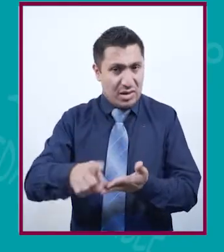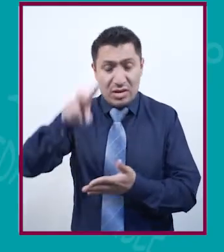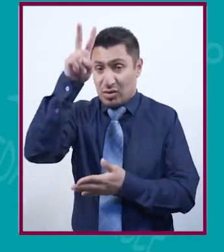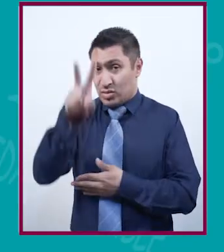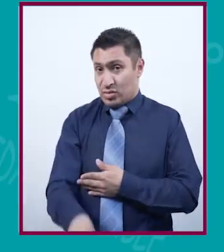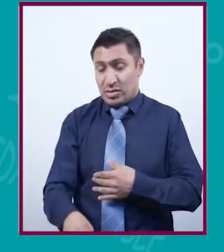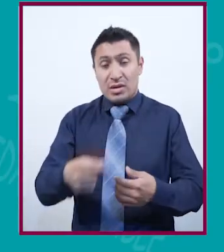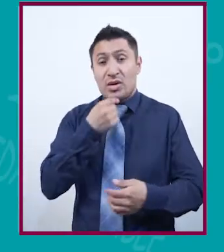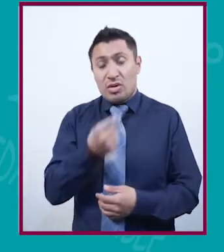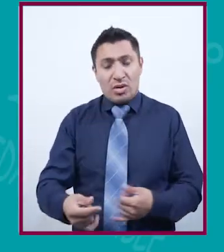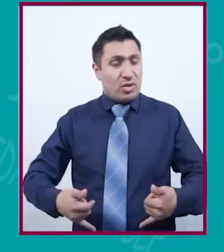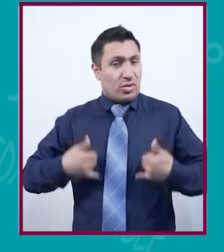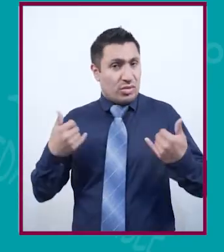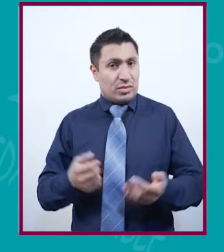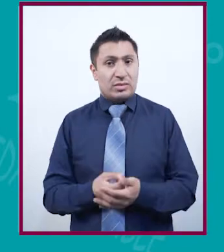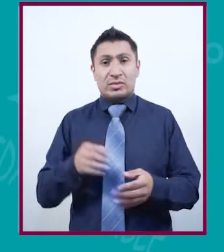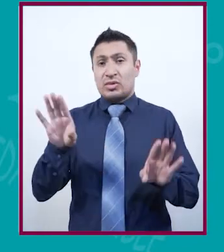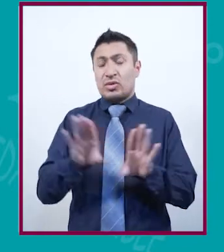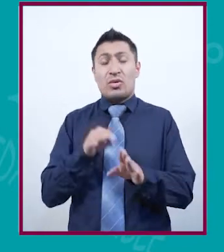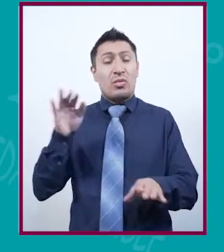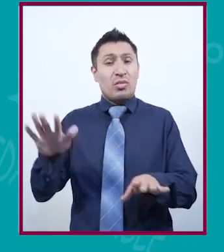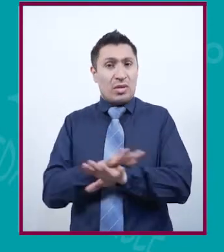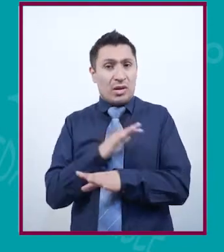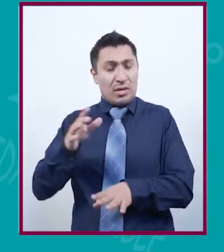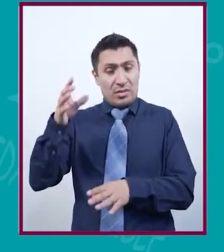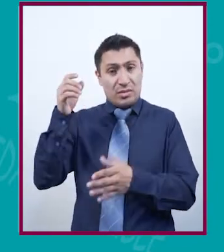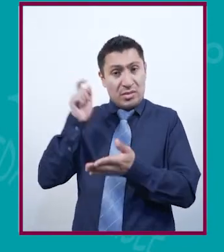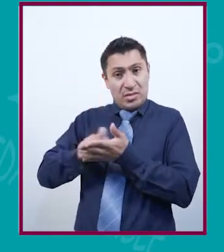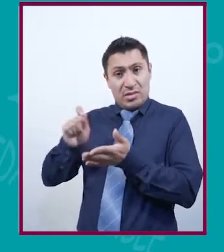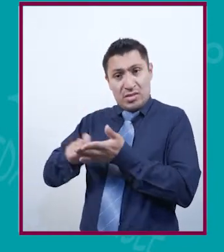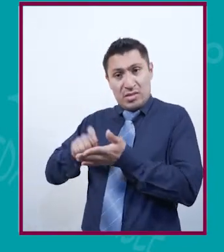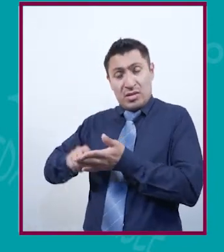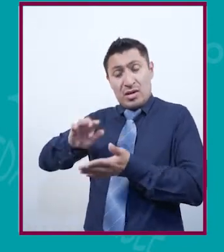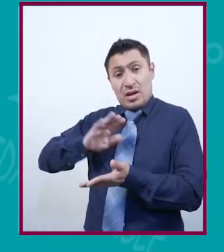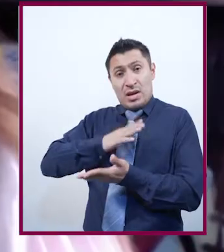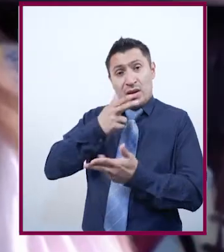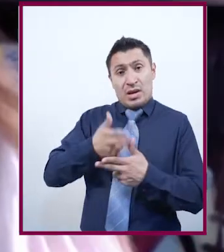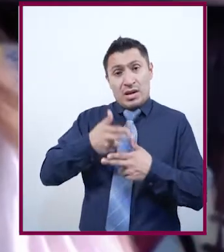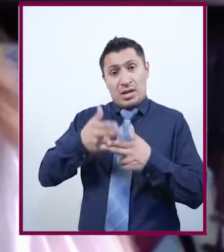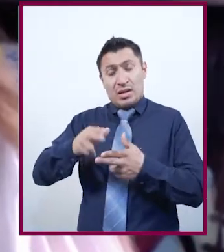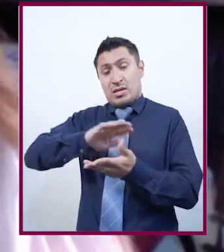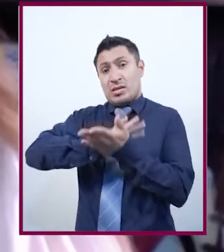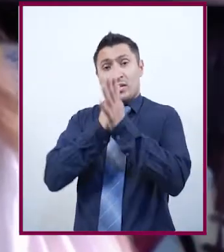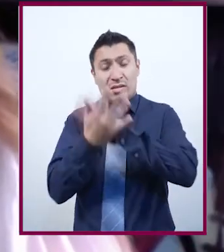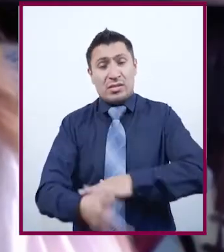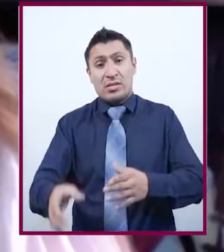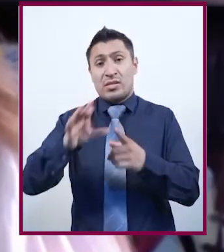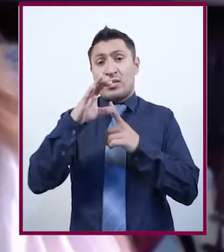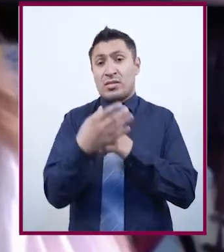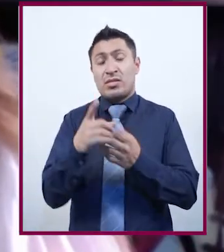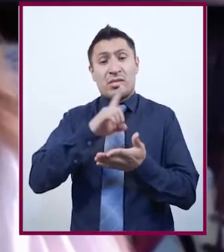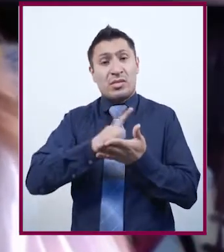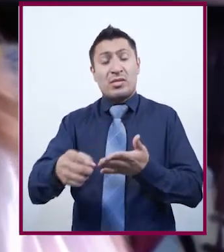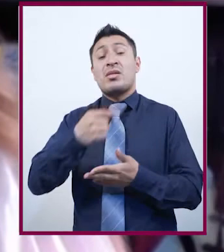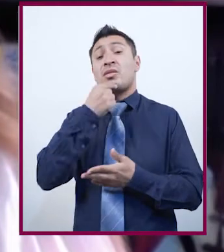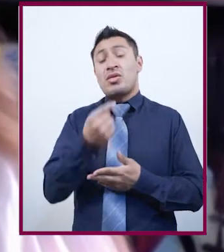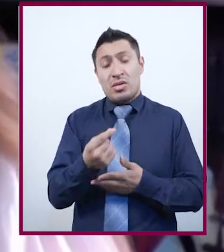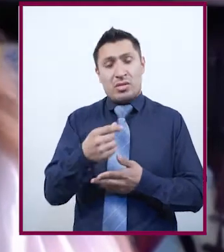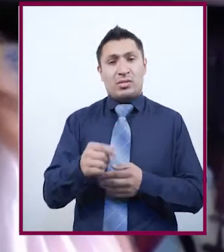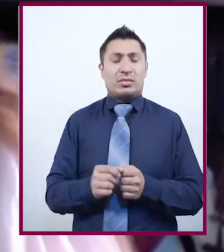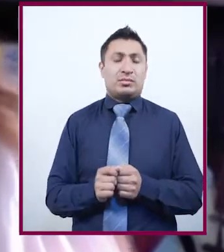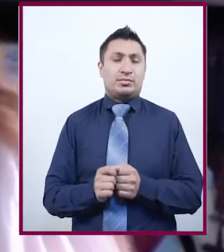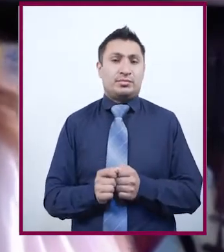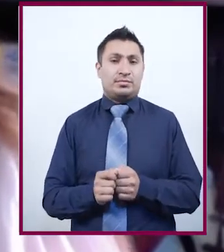evolucionando desde su concepción hasta convertirse en la Convención de los Derechos del Niño? A finales de los años